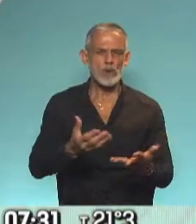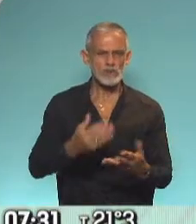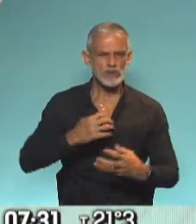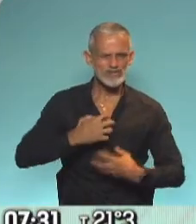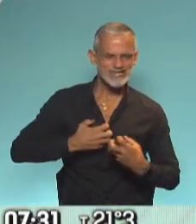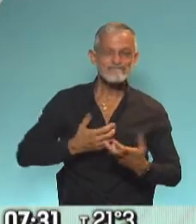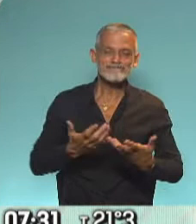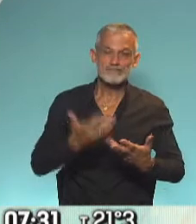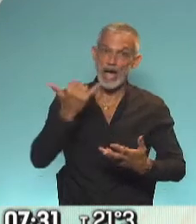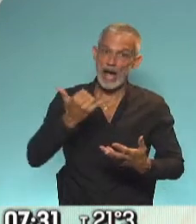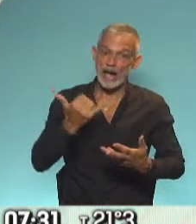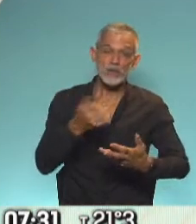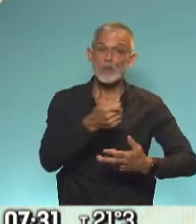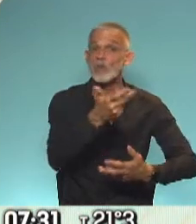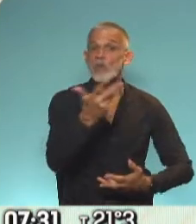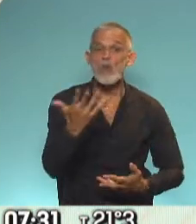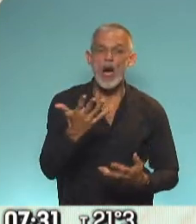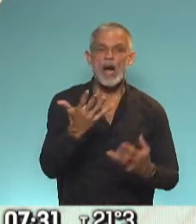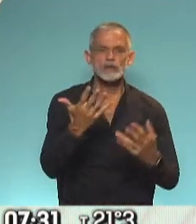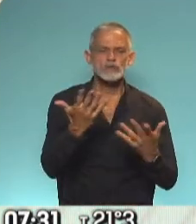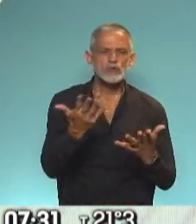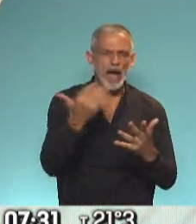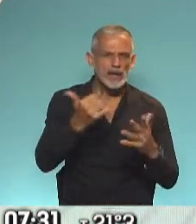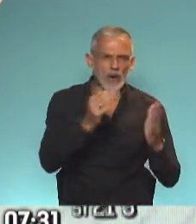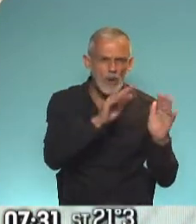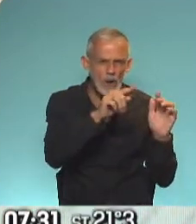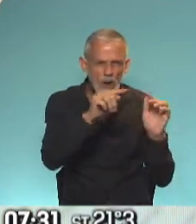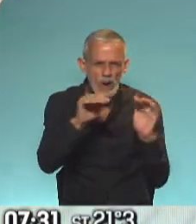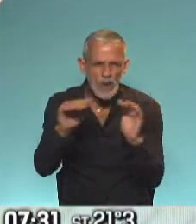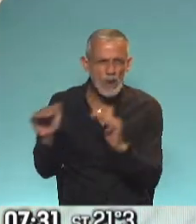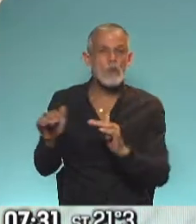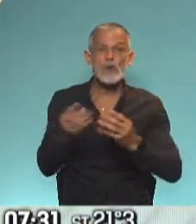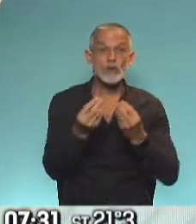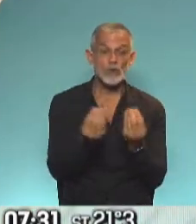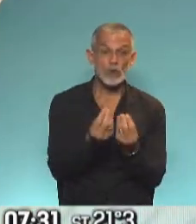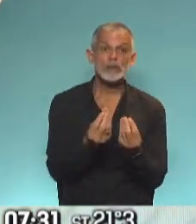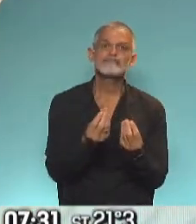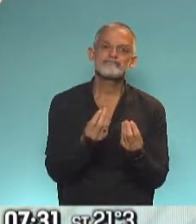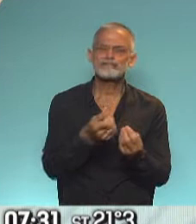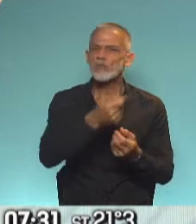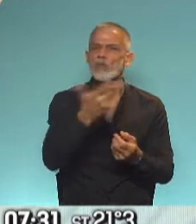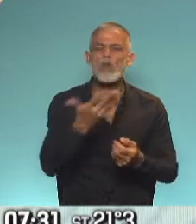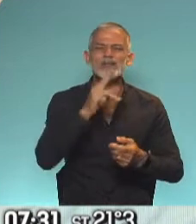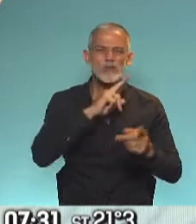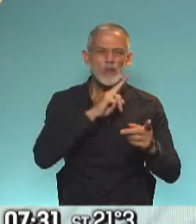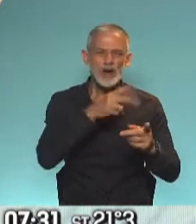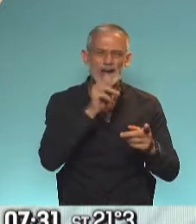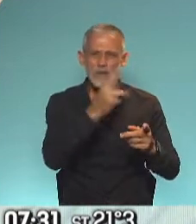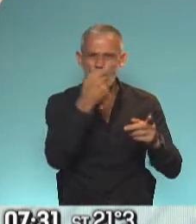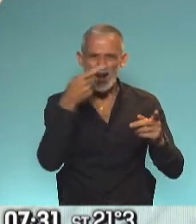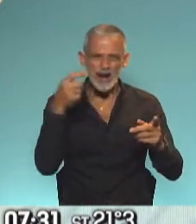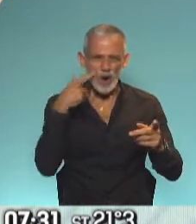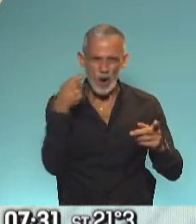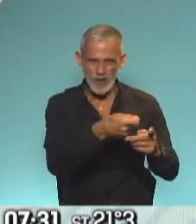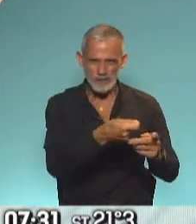hay una cifra, ¿no? Constante, si hay una constante Sí. en nuestro país, tiene que ver con la cantidad de femicidios, ¿no? Es una de